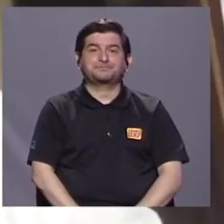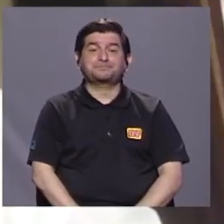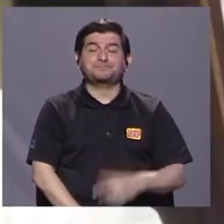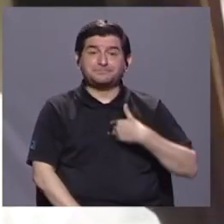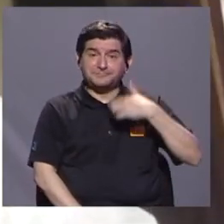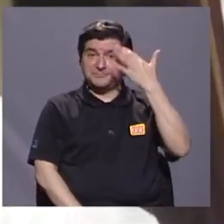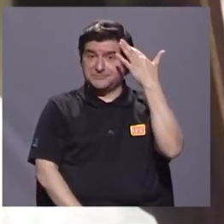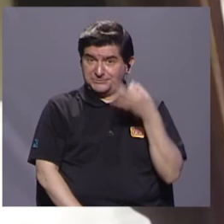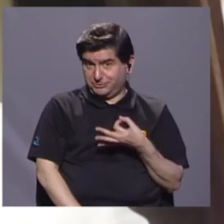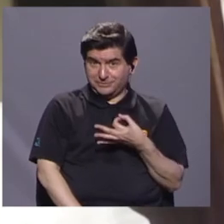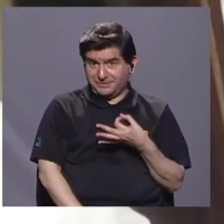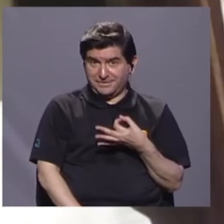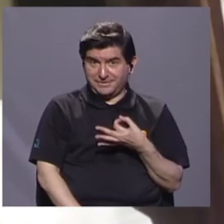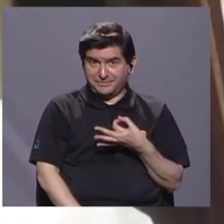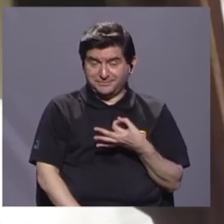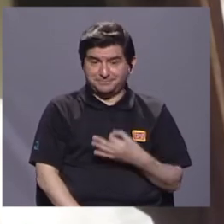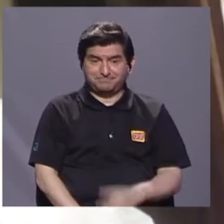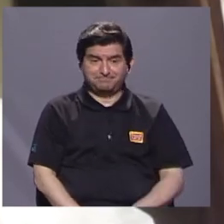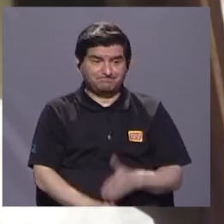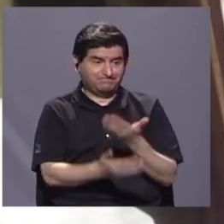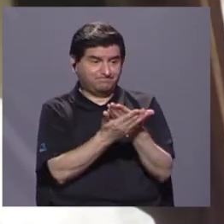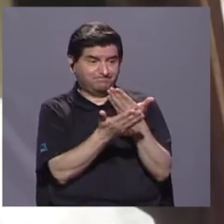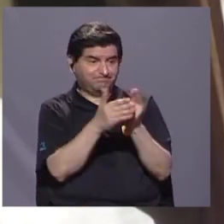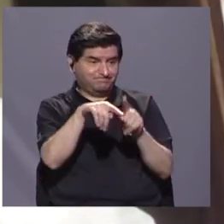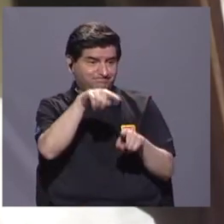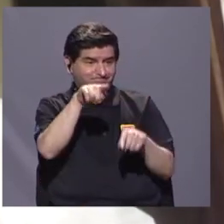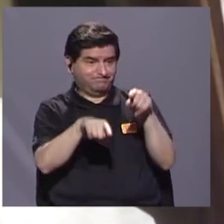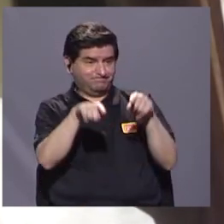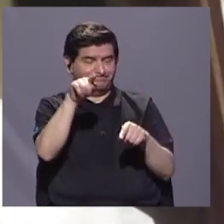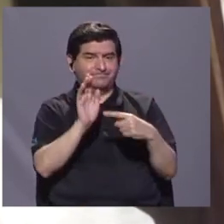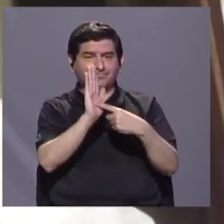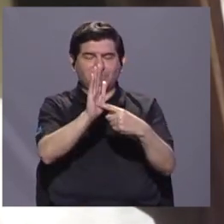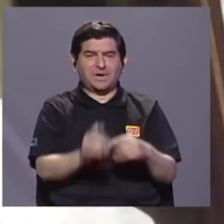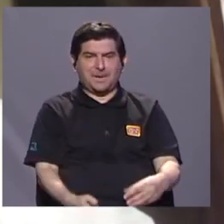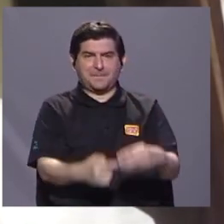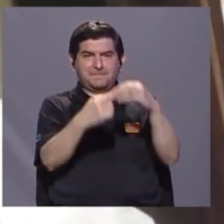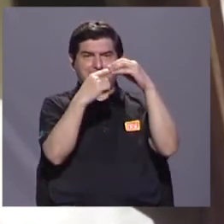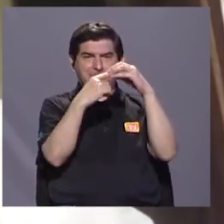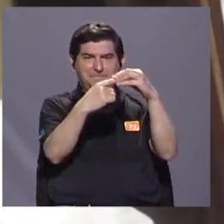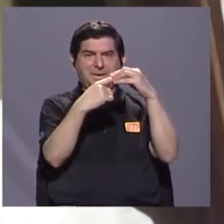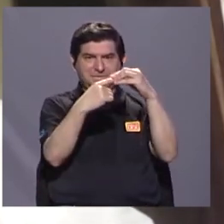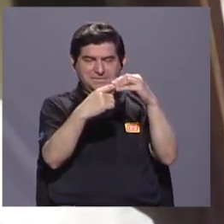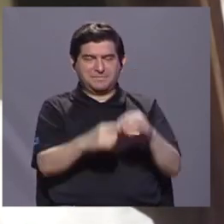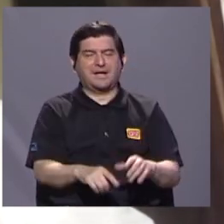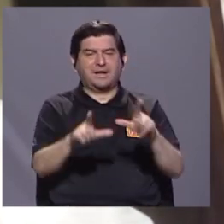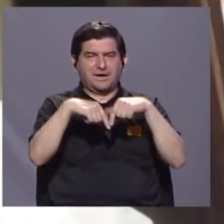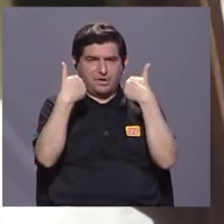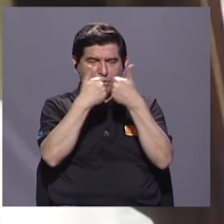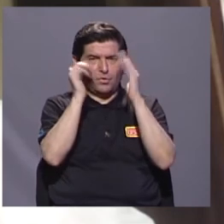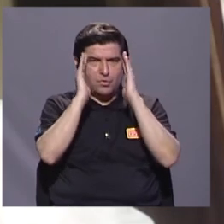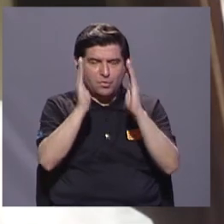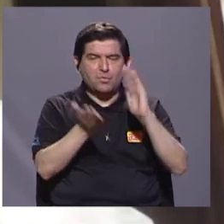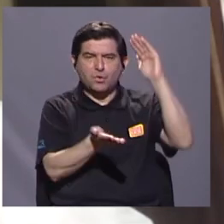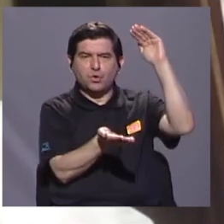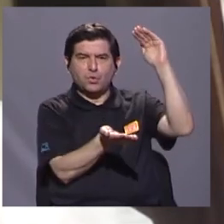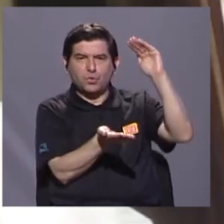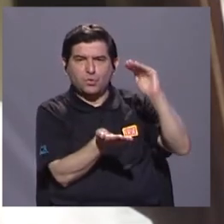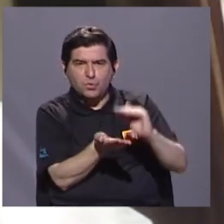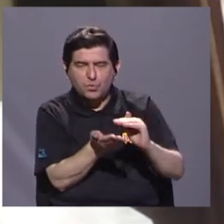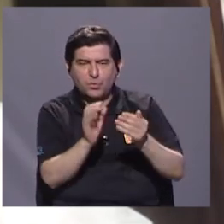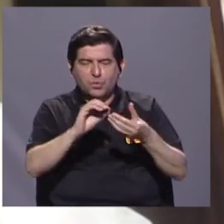Creo que la evidencia estadística ha demostrado que la priorización sobre ciertos grupos disminuyó